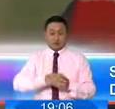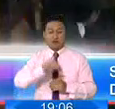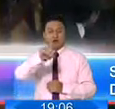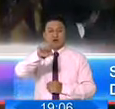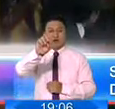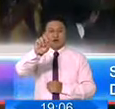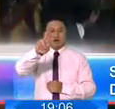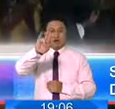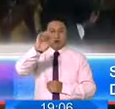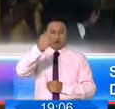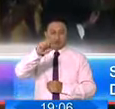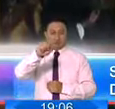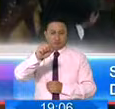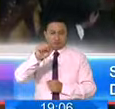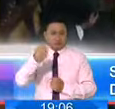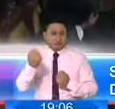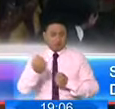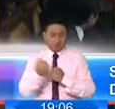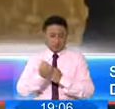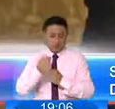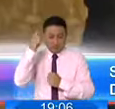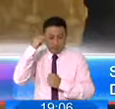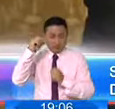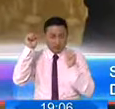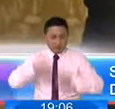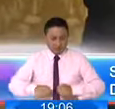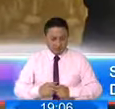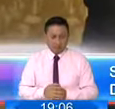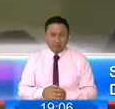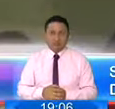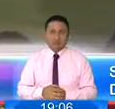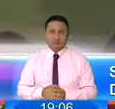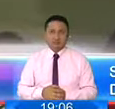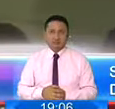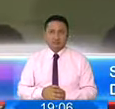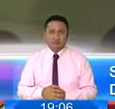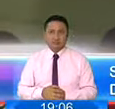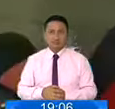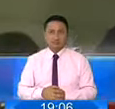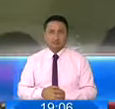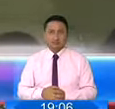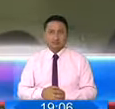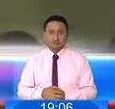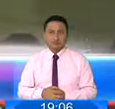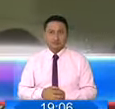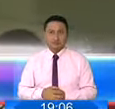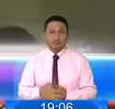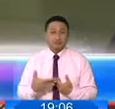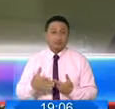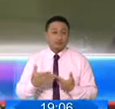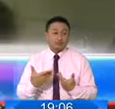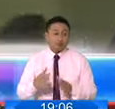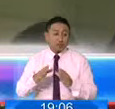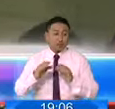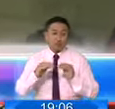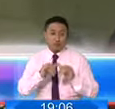Solís apoya movilizarse en contra del gobierno y de la consulta. Se expresarán por todos los canales democráticos,